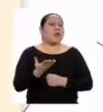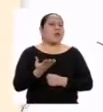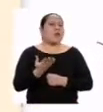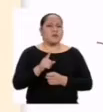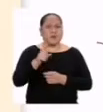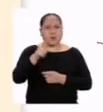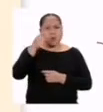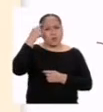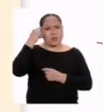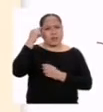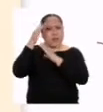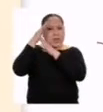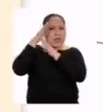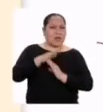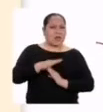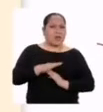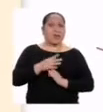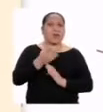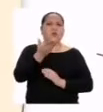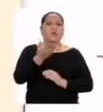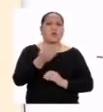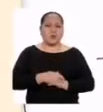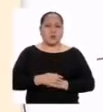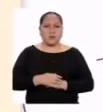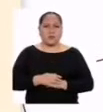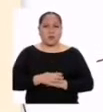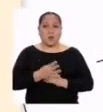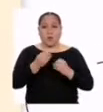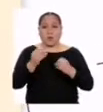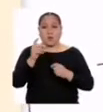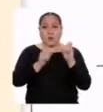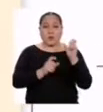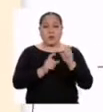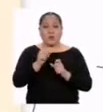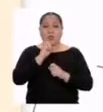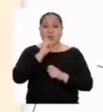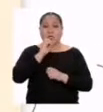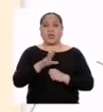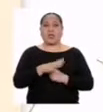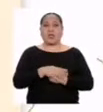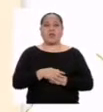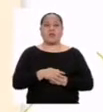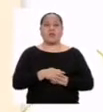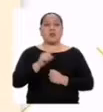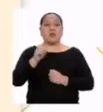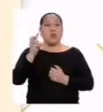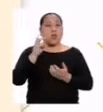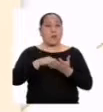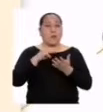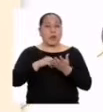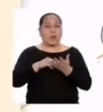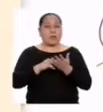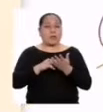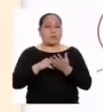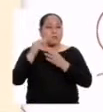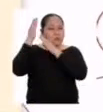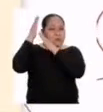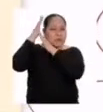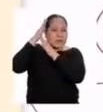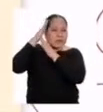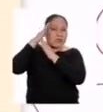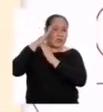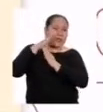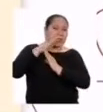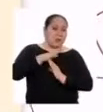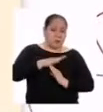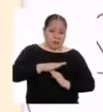que es discriminado o discriminada usted? La mayoría de personas respondió que la principal razón por la que sintieron